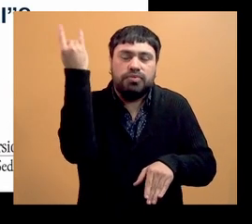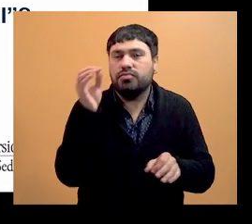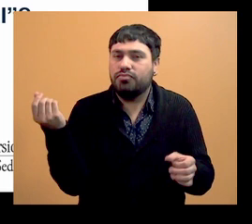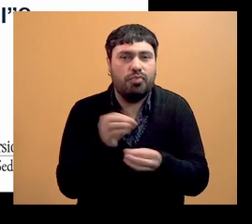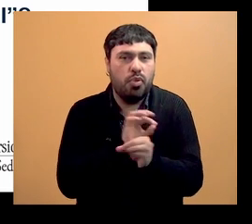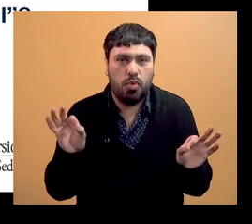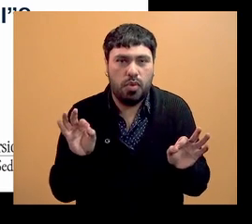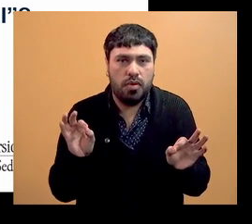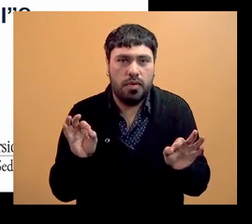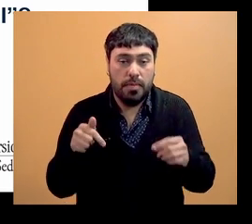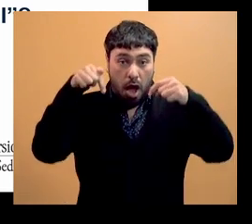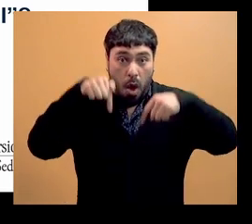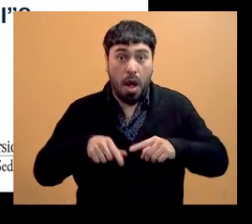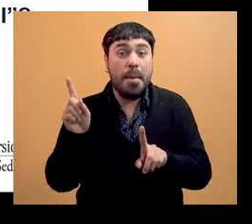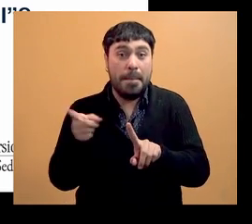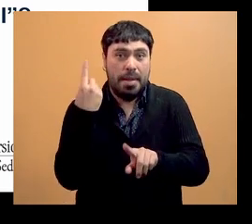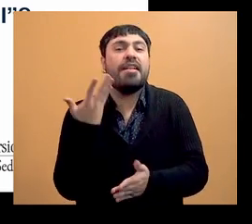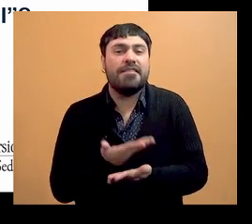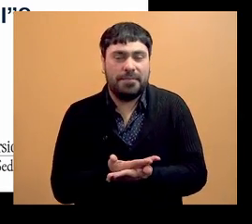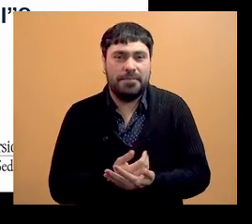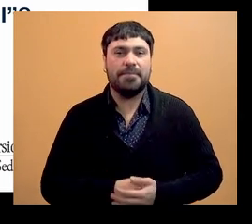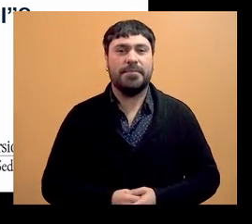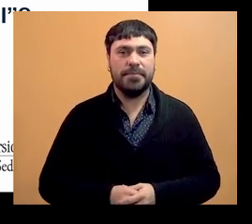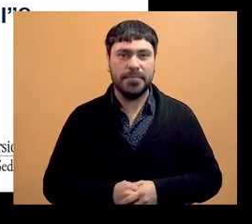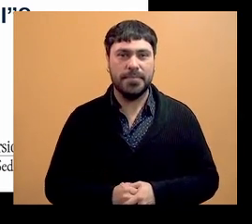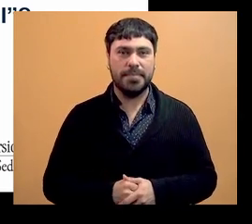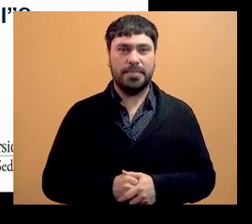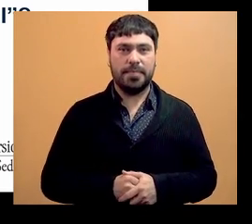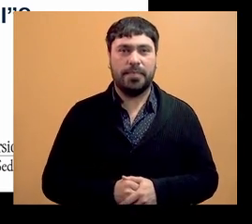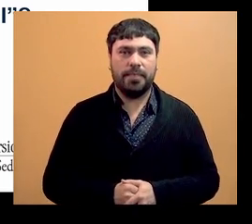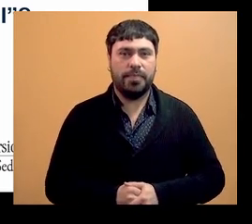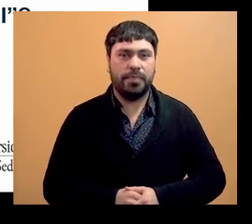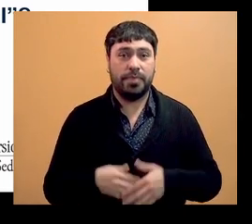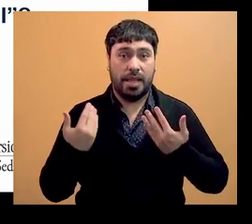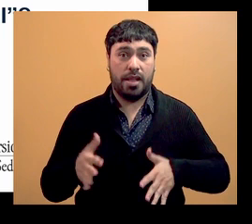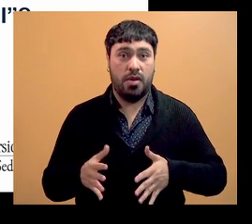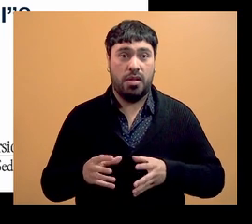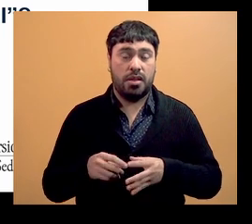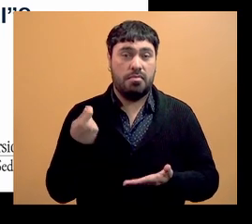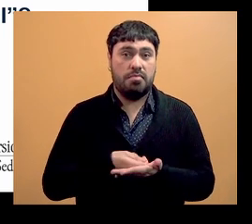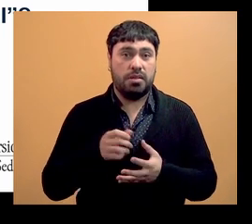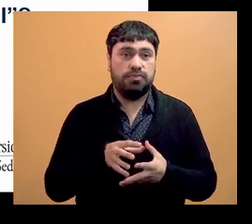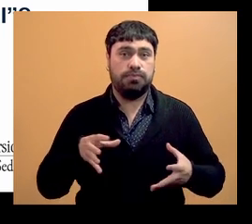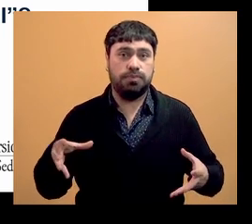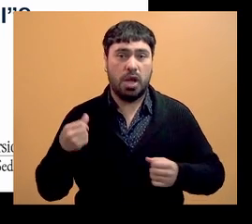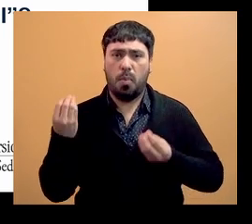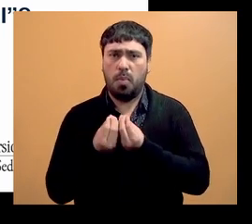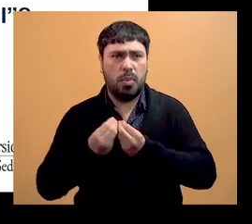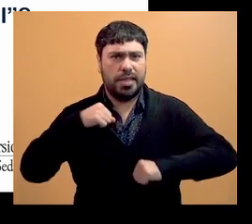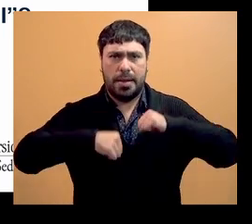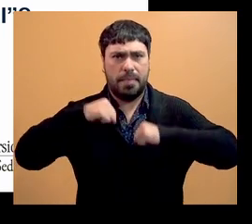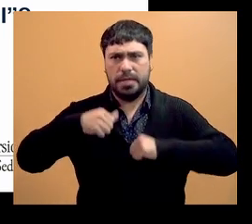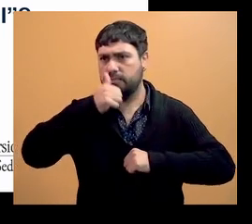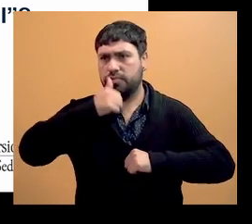ha estado. Y cada vez el incremento, había un incremento en estas inversiones, así que ya podemos ver que hay una tendencia en ese